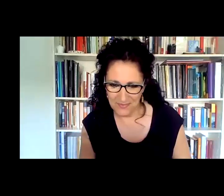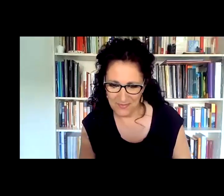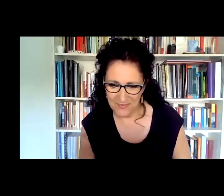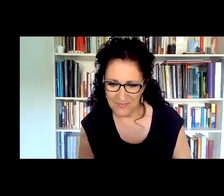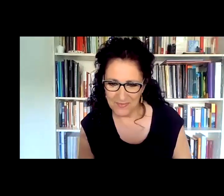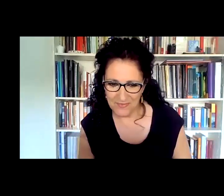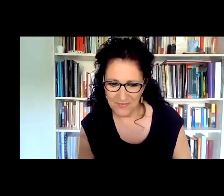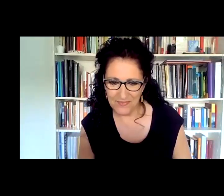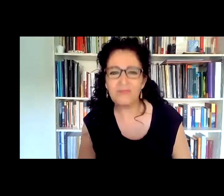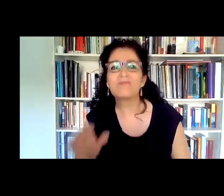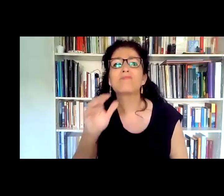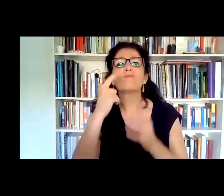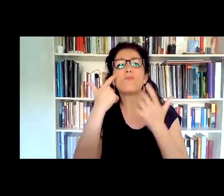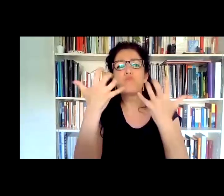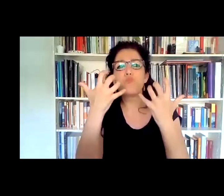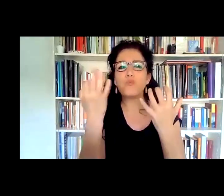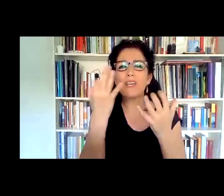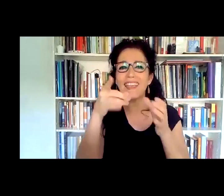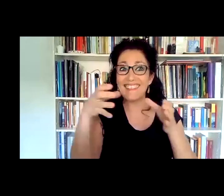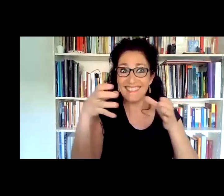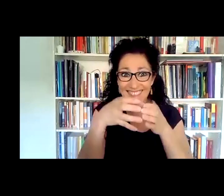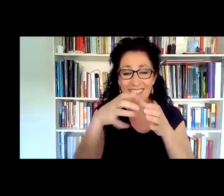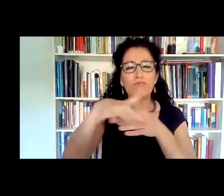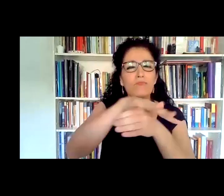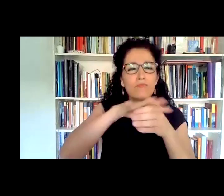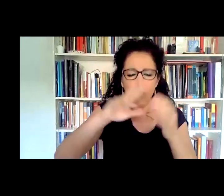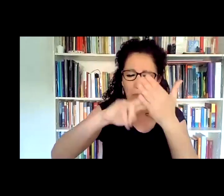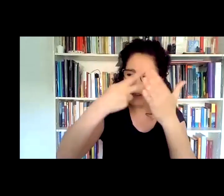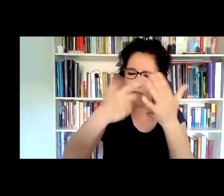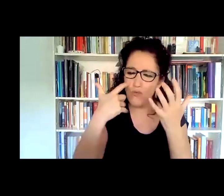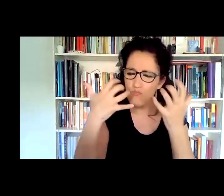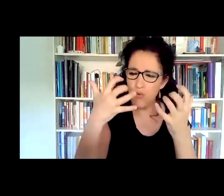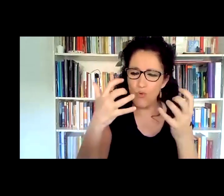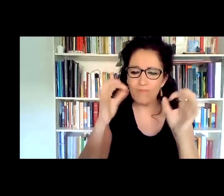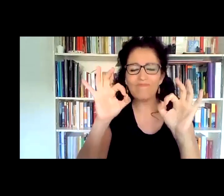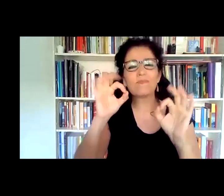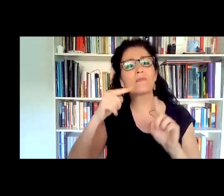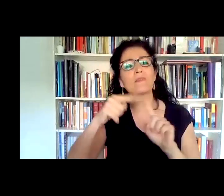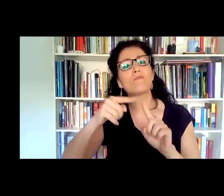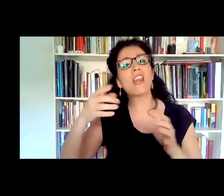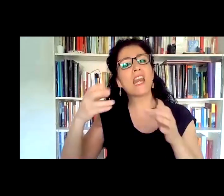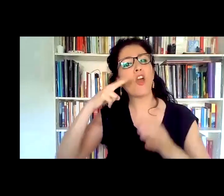está a caballo entre limitada y mejorable, pero sí que destaca